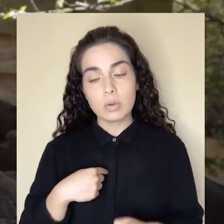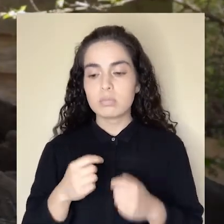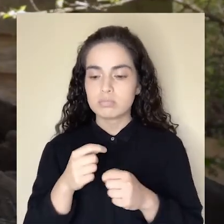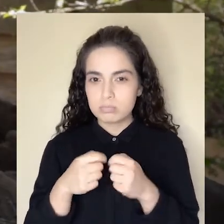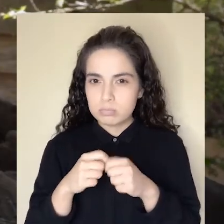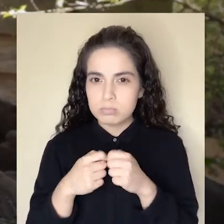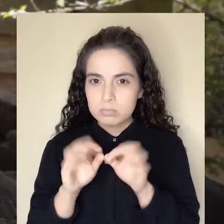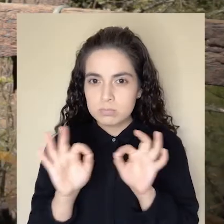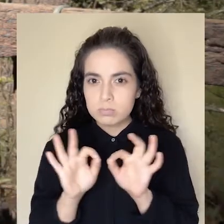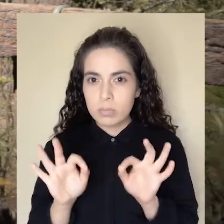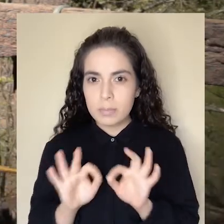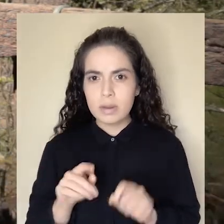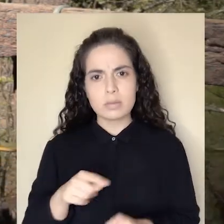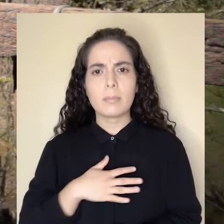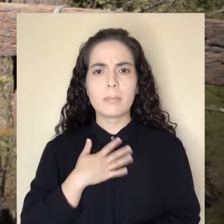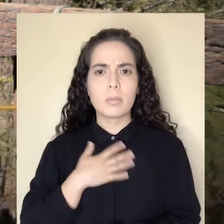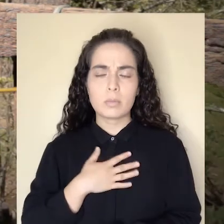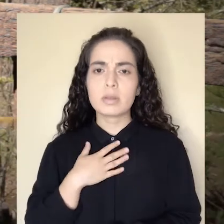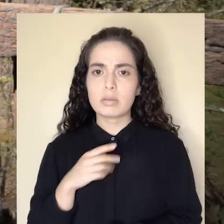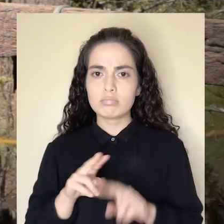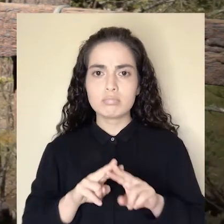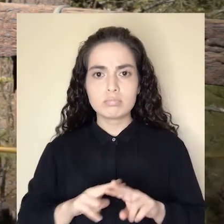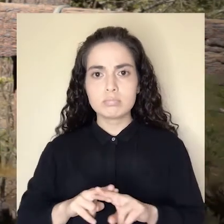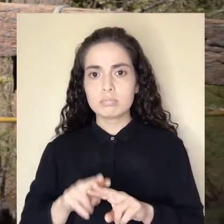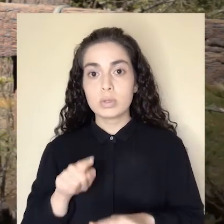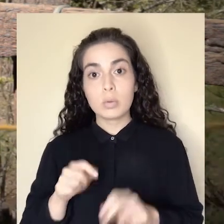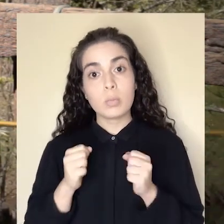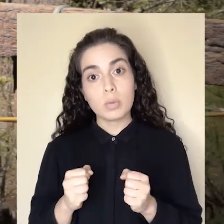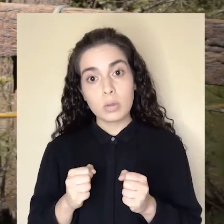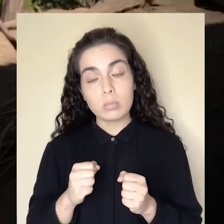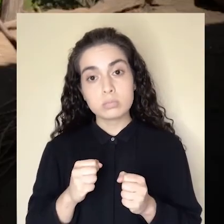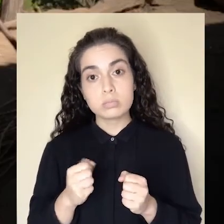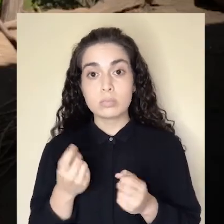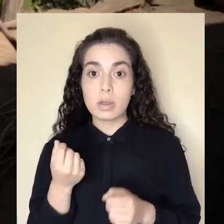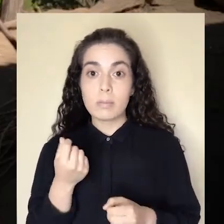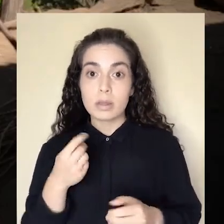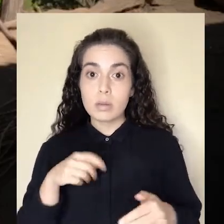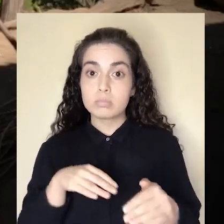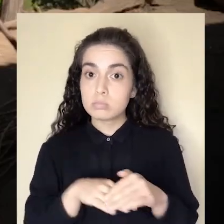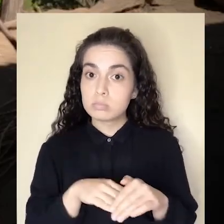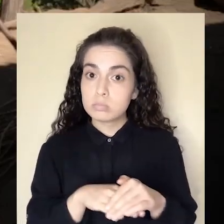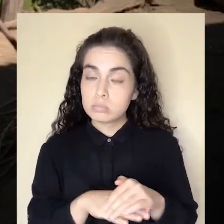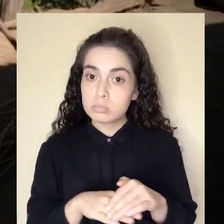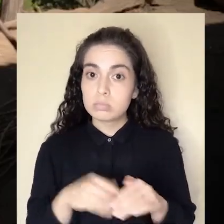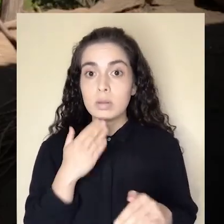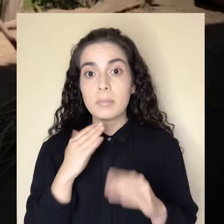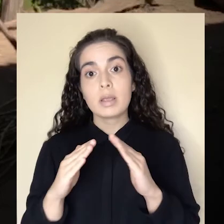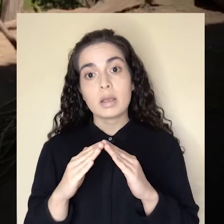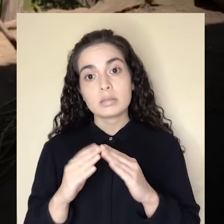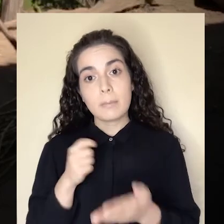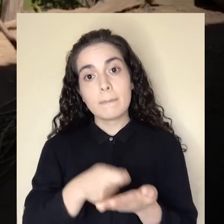soy artesano en mimbre. Y me gusta hacerlo. Y de esto yo puedo vivir, sostener el hogar para